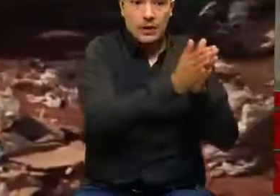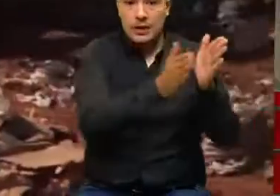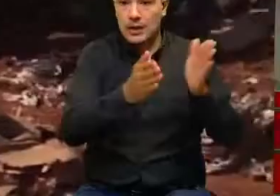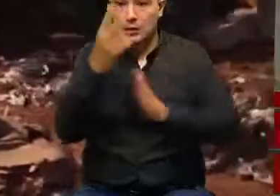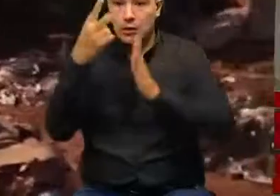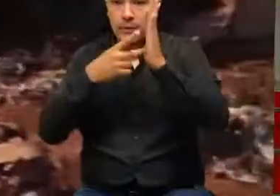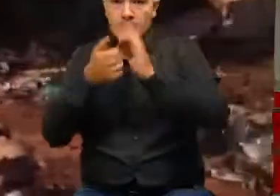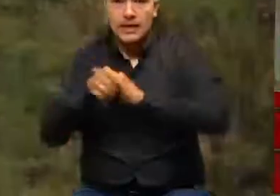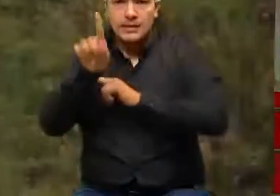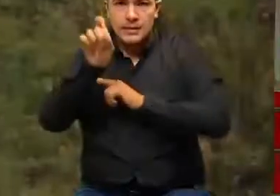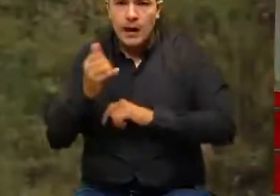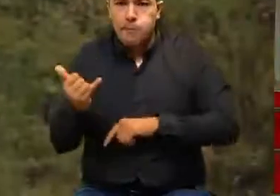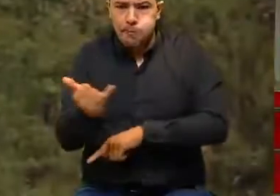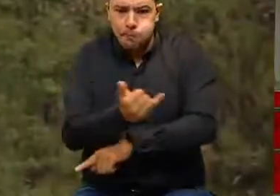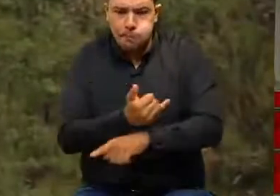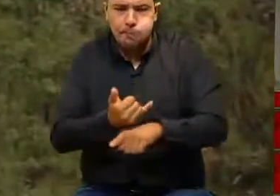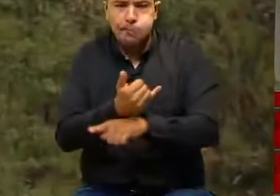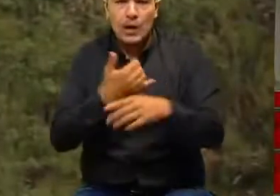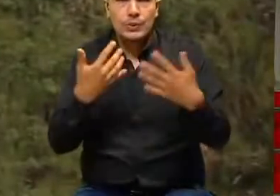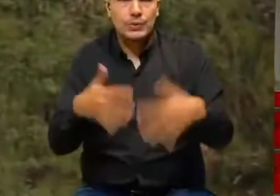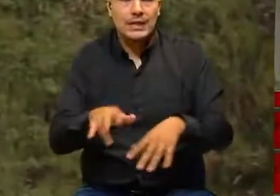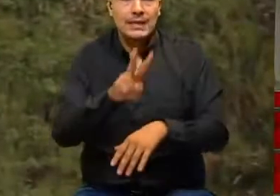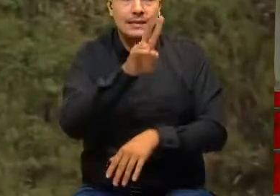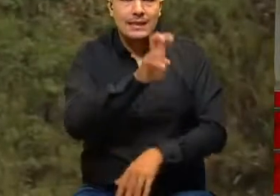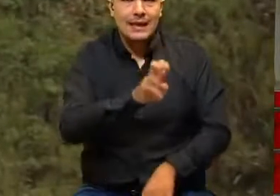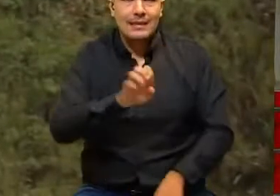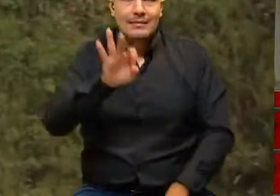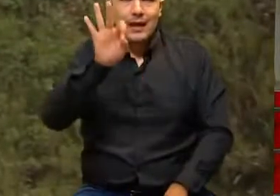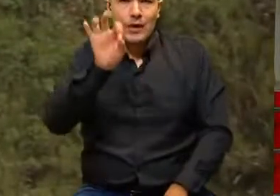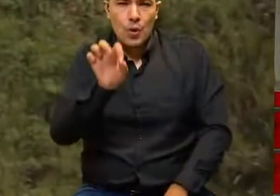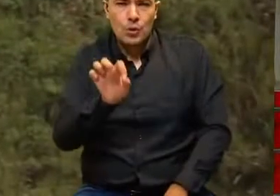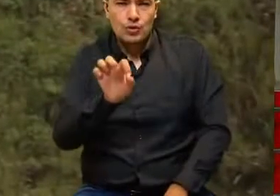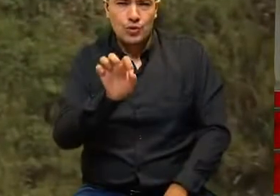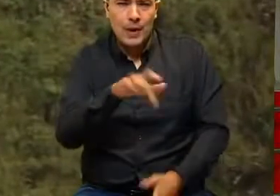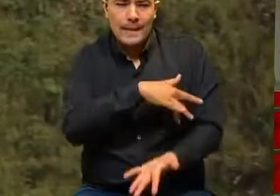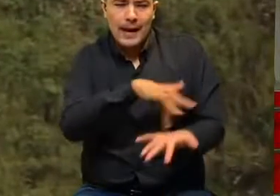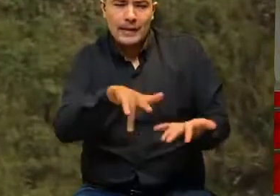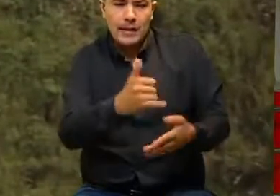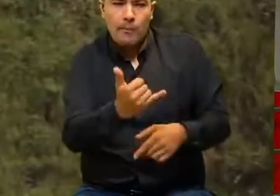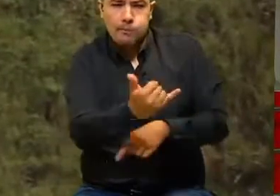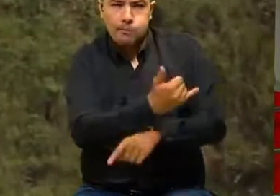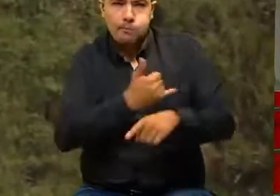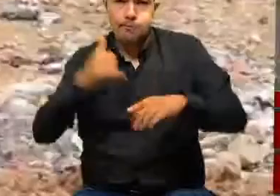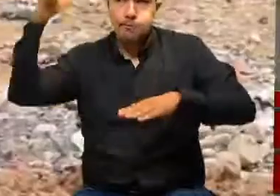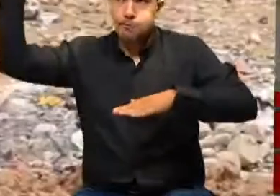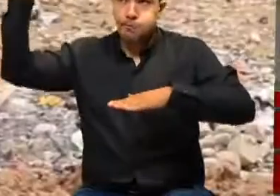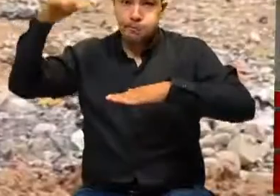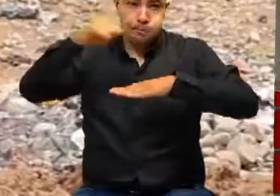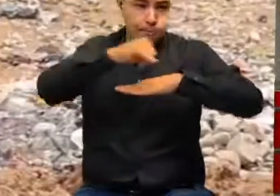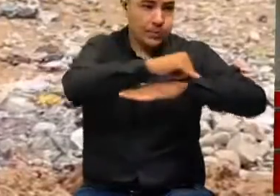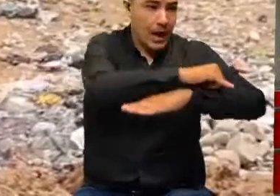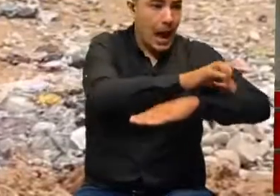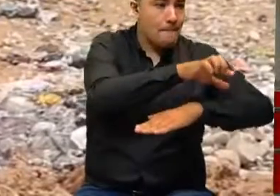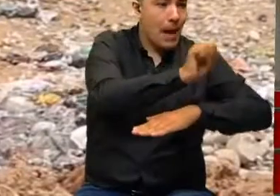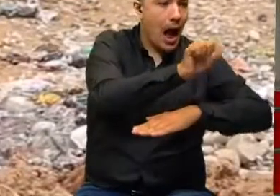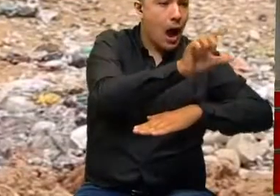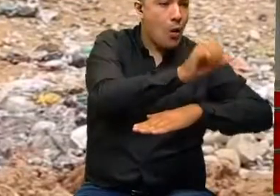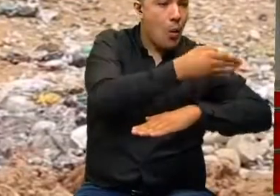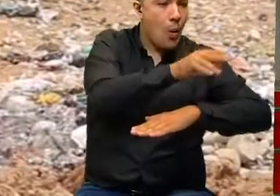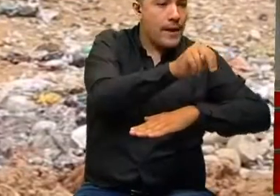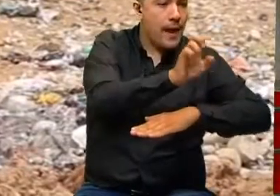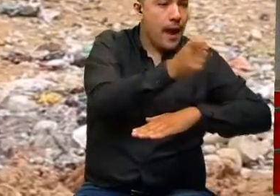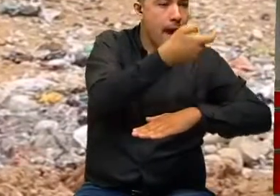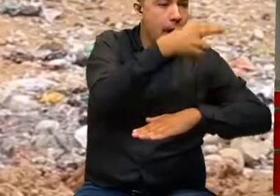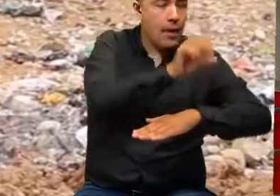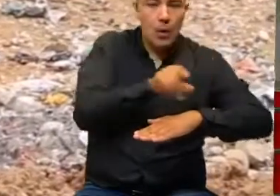2016 se presentaron un poco más de 78 incidentes con el aeropuerto Palo Negro. Dos temas. Uno, porque